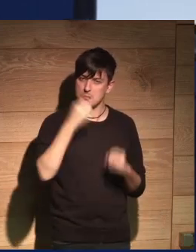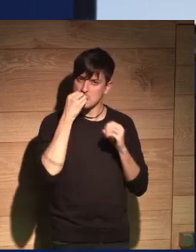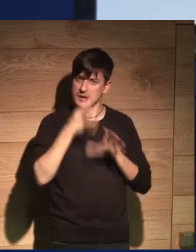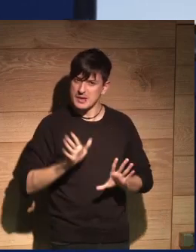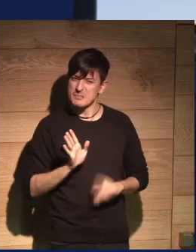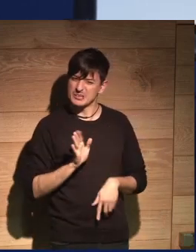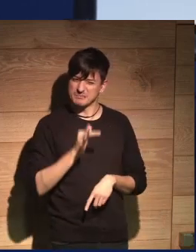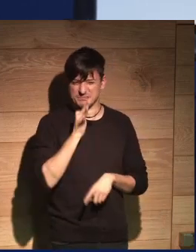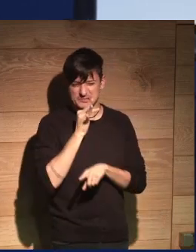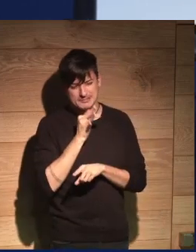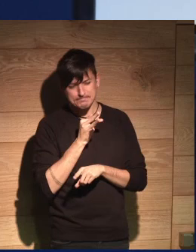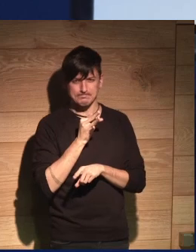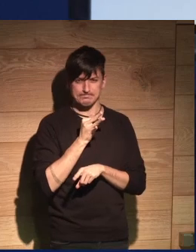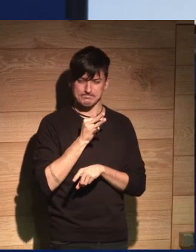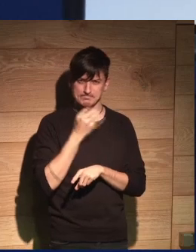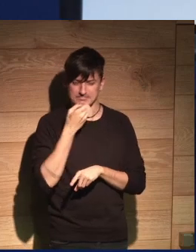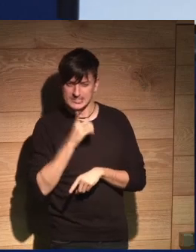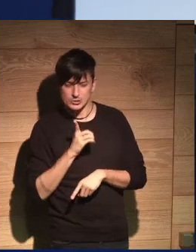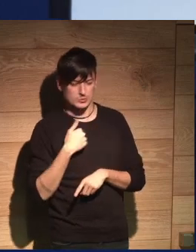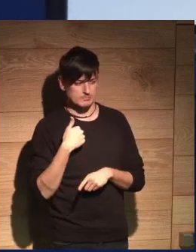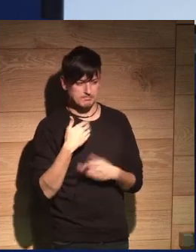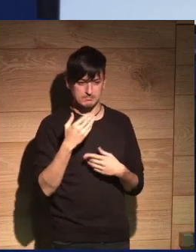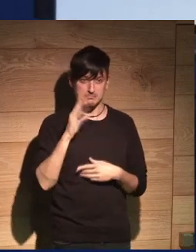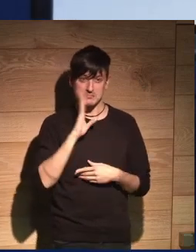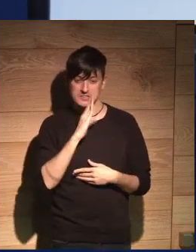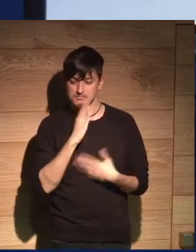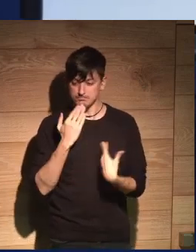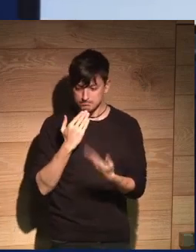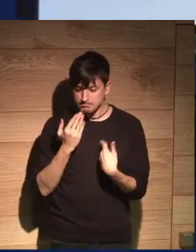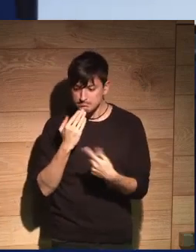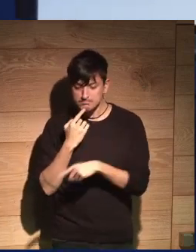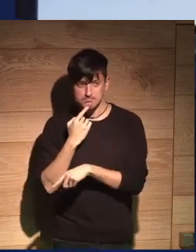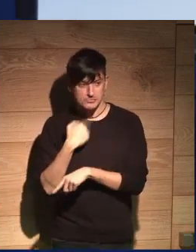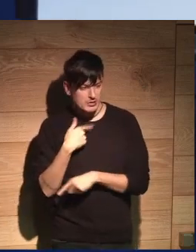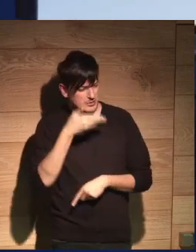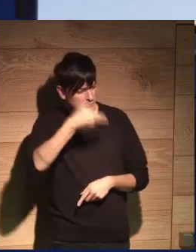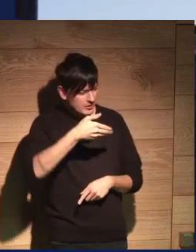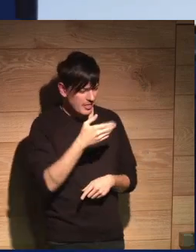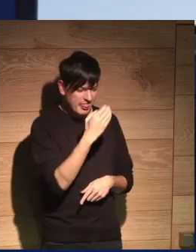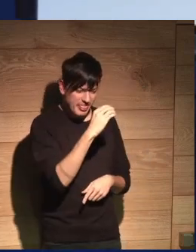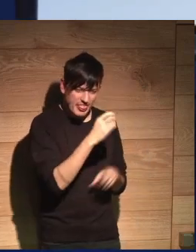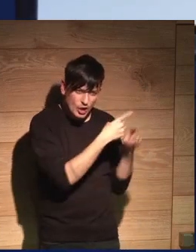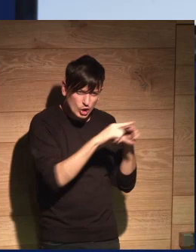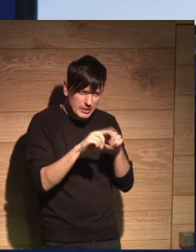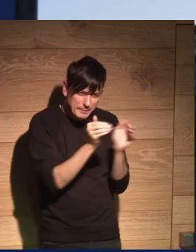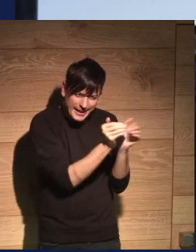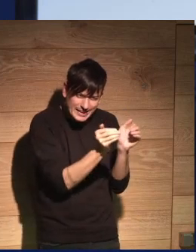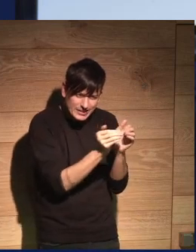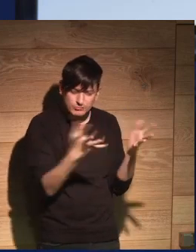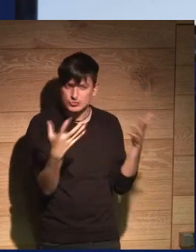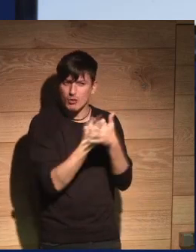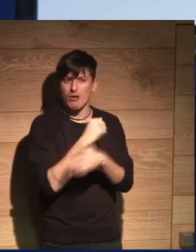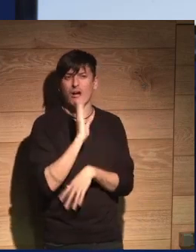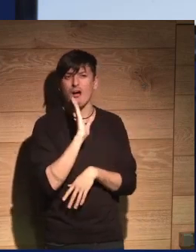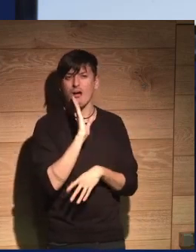sin convencerla. Y mi madre entonces habló conmigo y me habló de la importancia de hablar de la ciencia de las pequeñas cosas. Que está muy bien todo